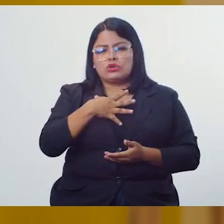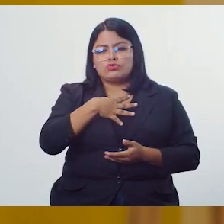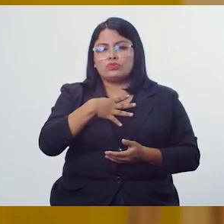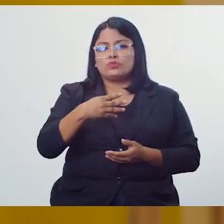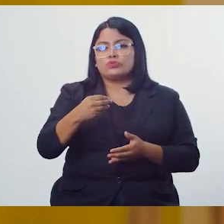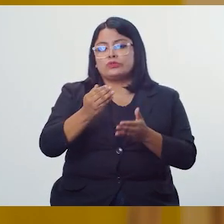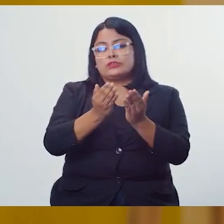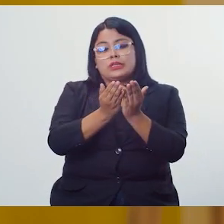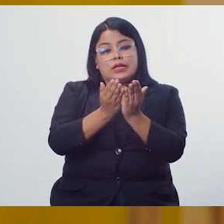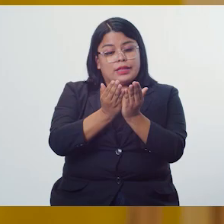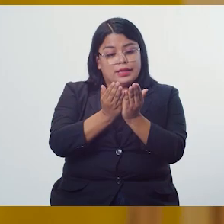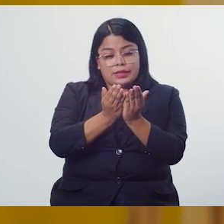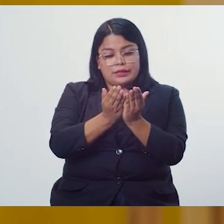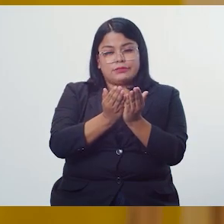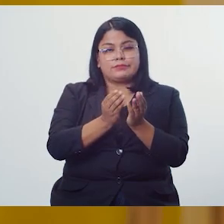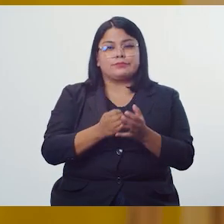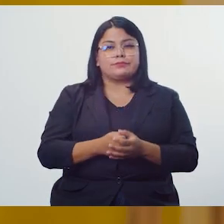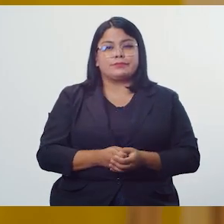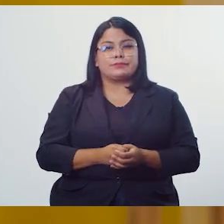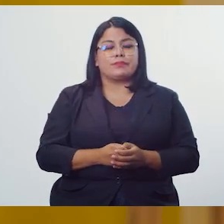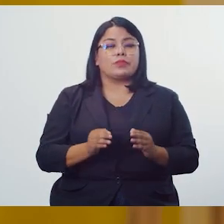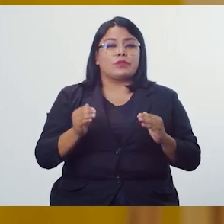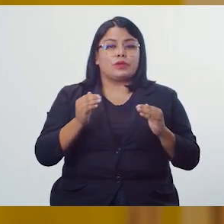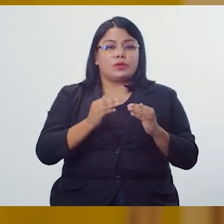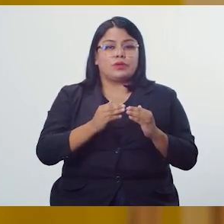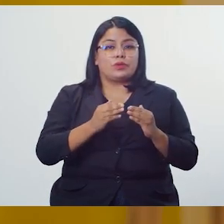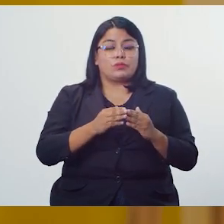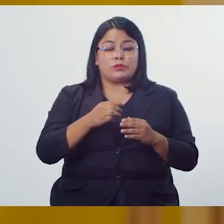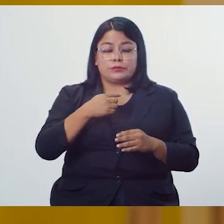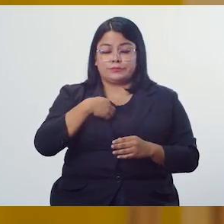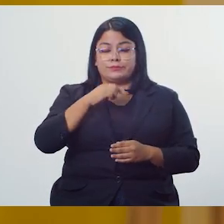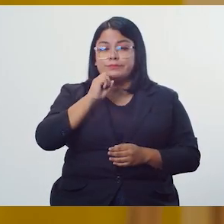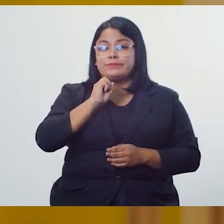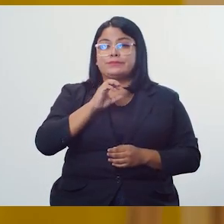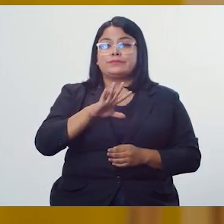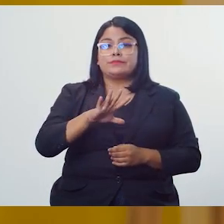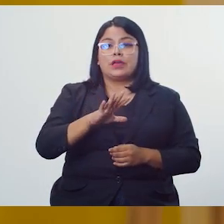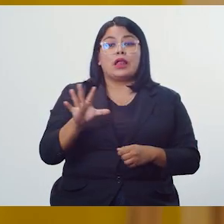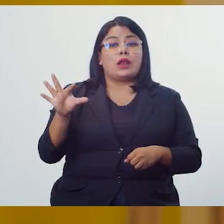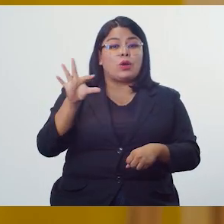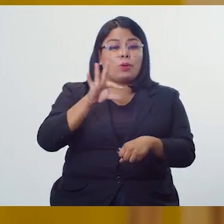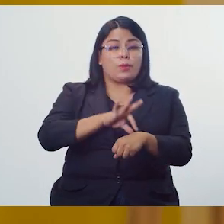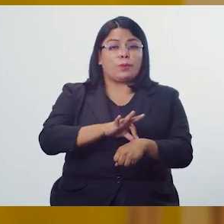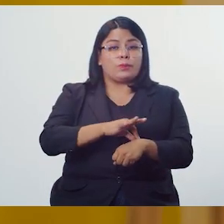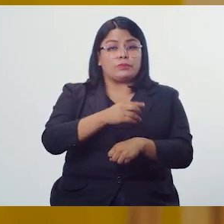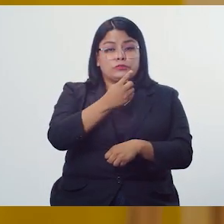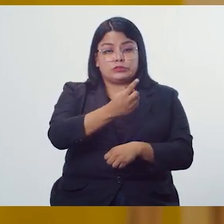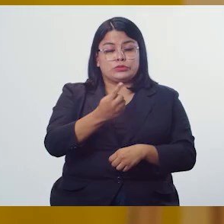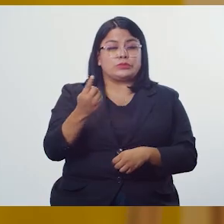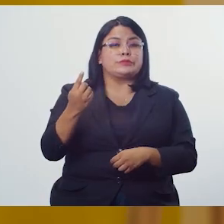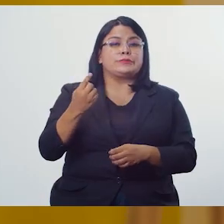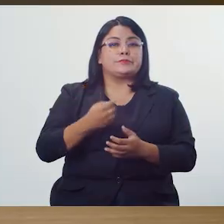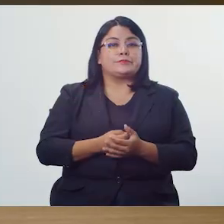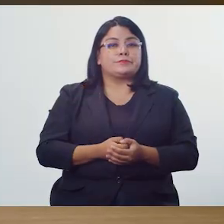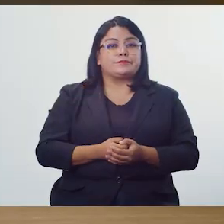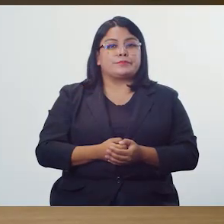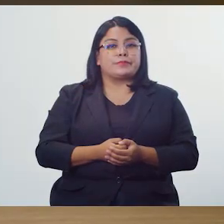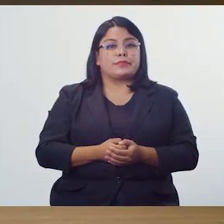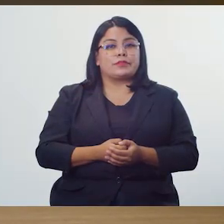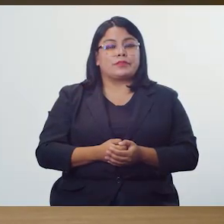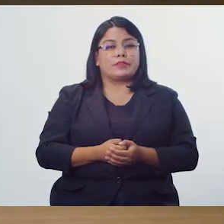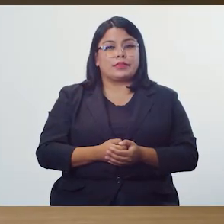gusto por la lectura. Además, déjame contarte que los expertos sostienen que